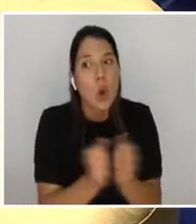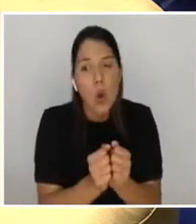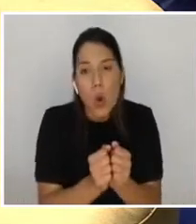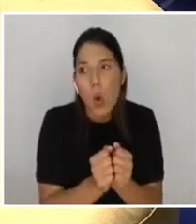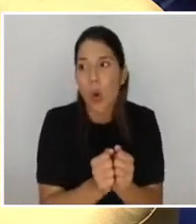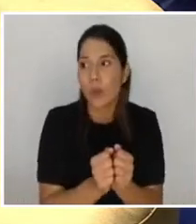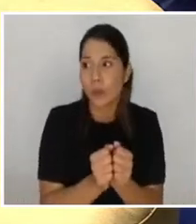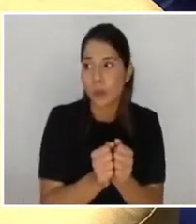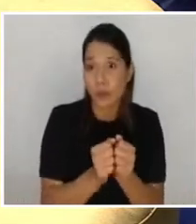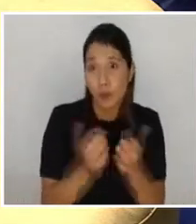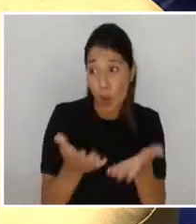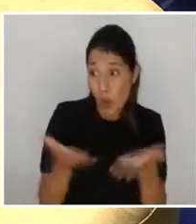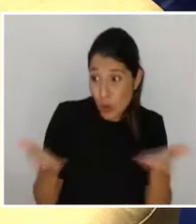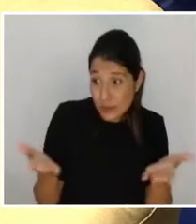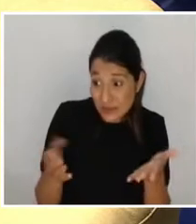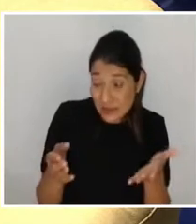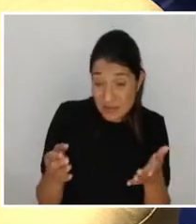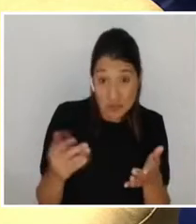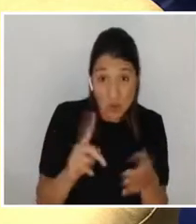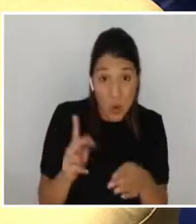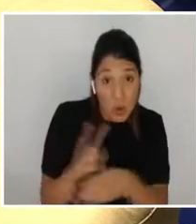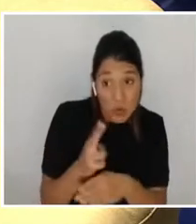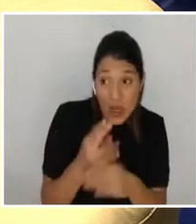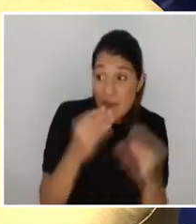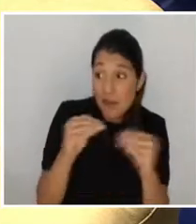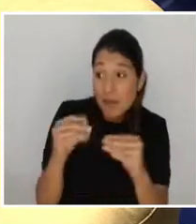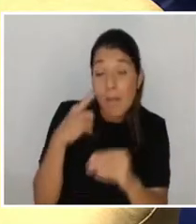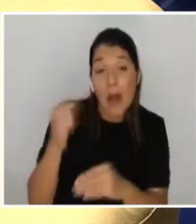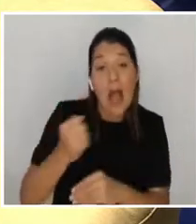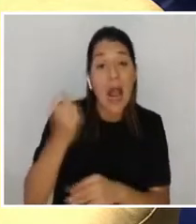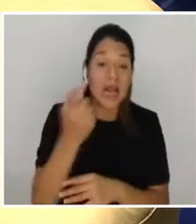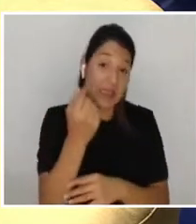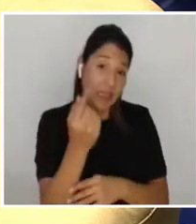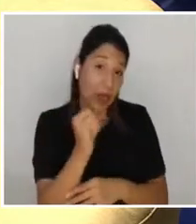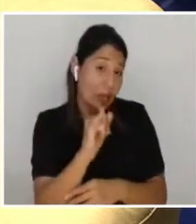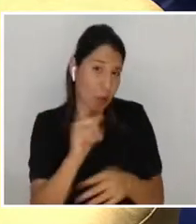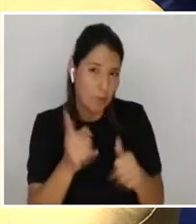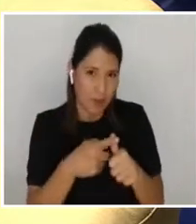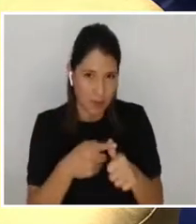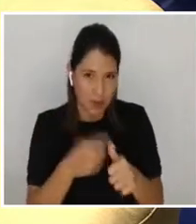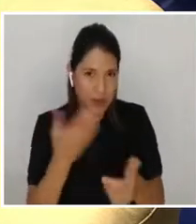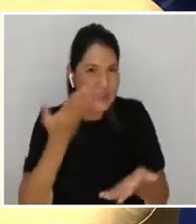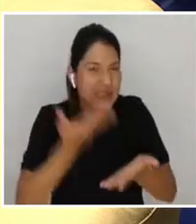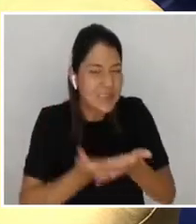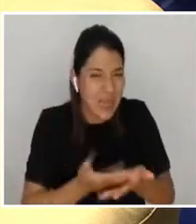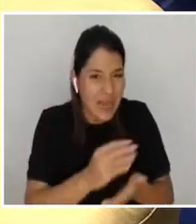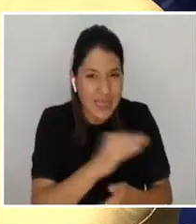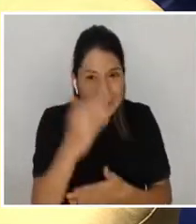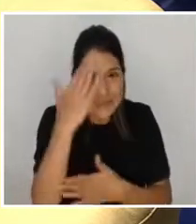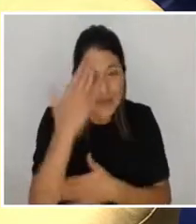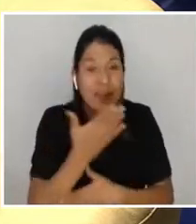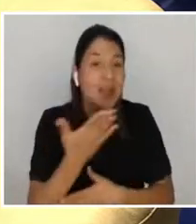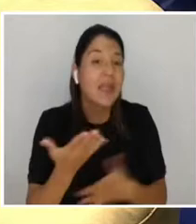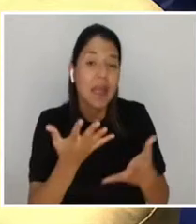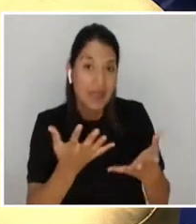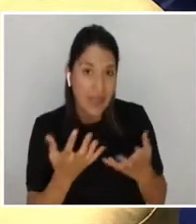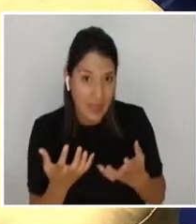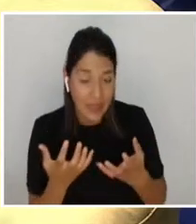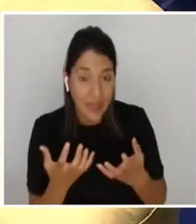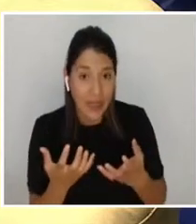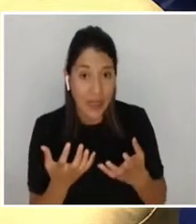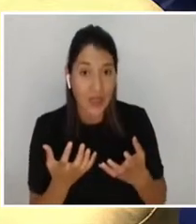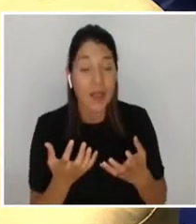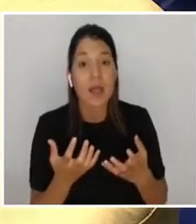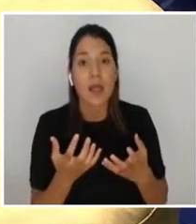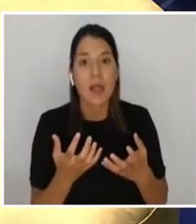generar activos. Entonces, pienso que esos son los primeros pasos. Llegar y saber qué es lo que uno quiere, ¿verdad? Generar un muestreo,